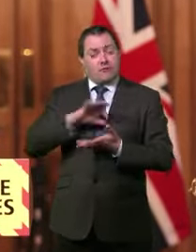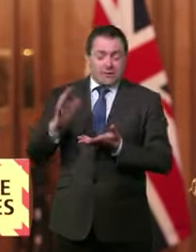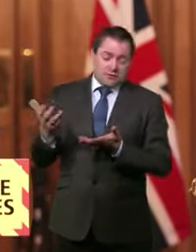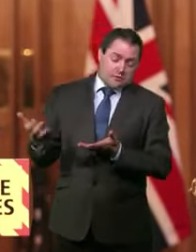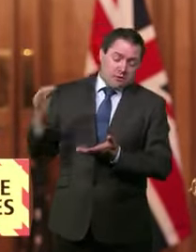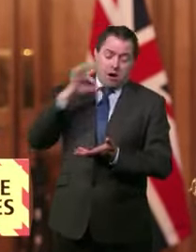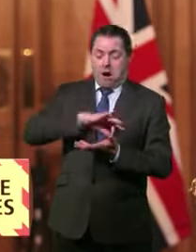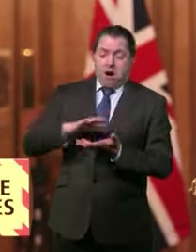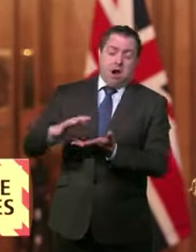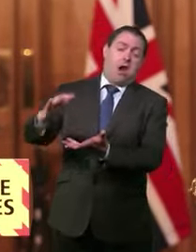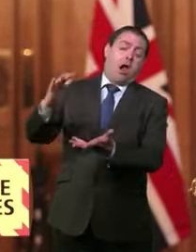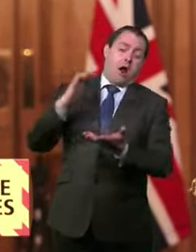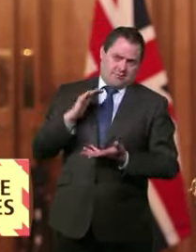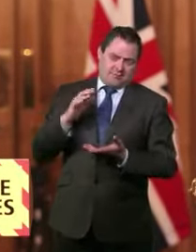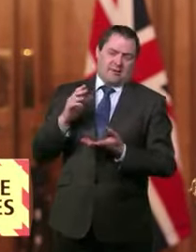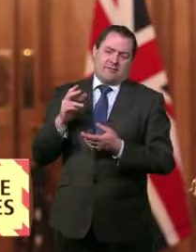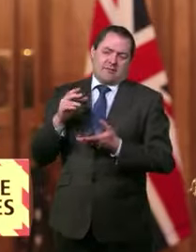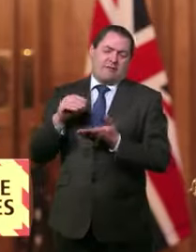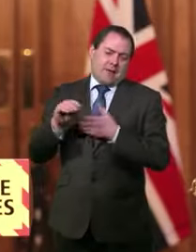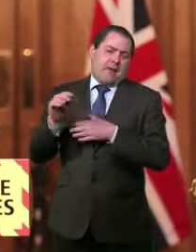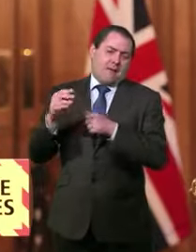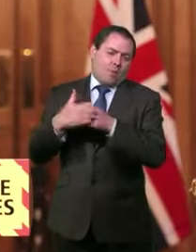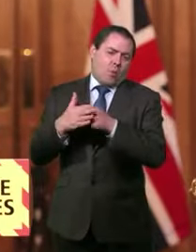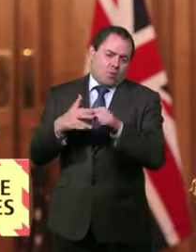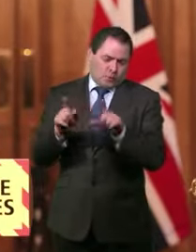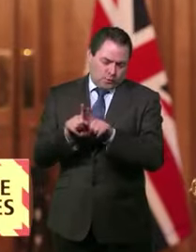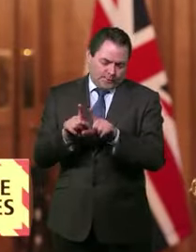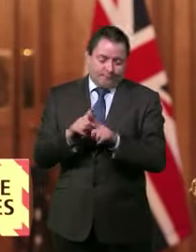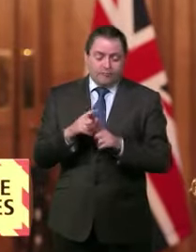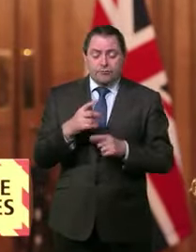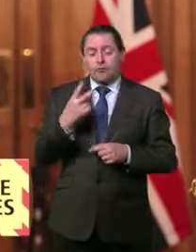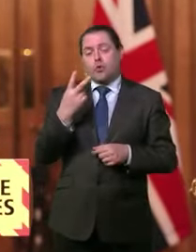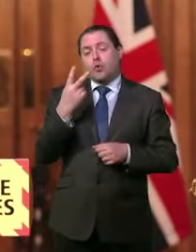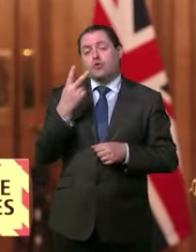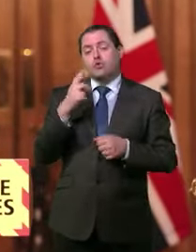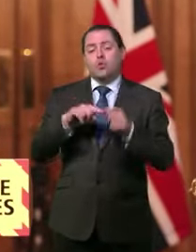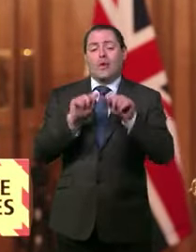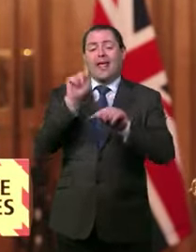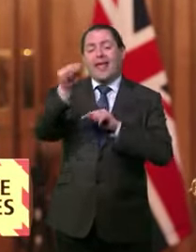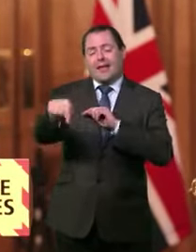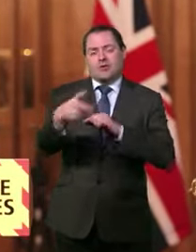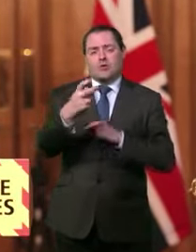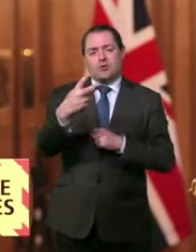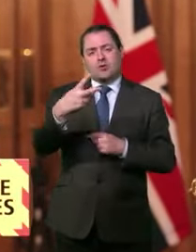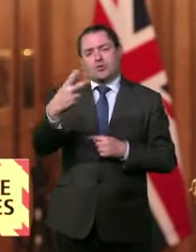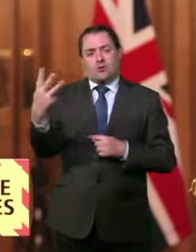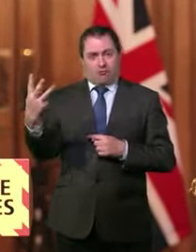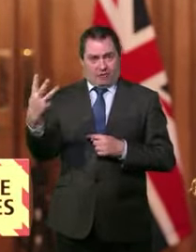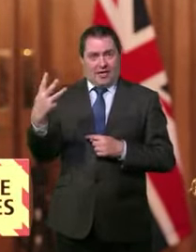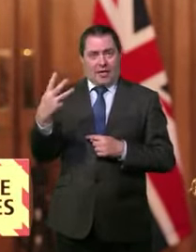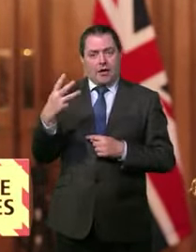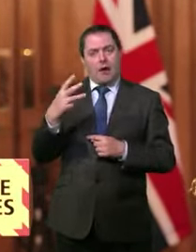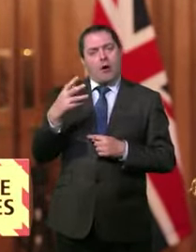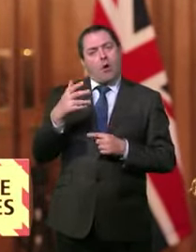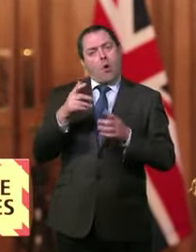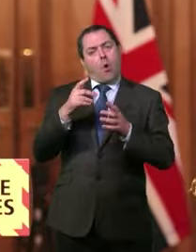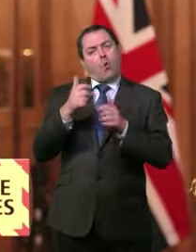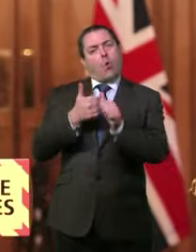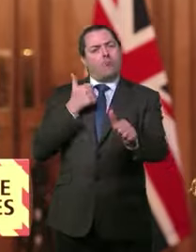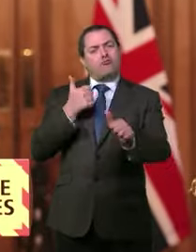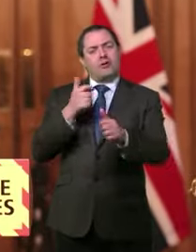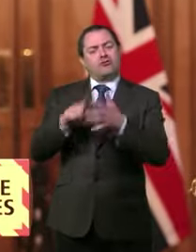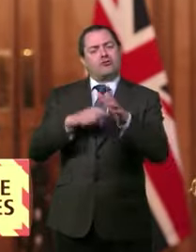2023 el impuesto de sociedades sobre las ganancias de las empresas aumentarán al 25 por ciento y no